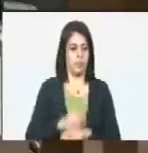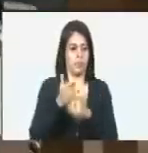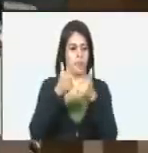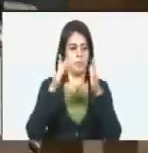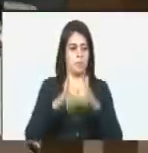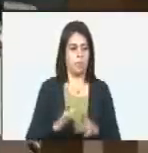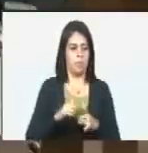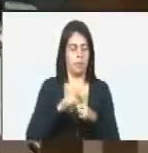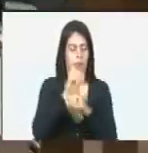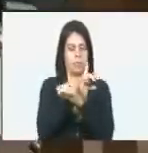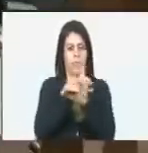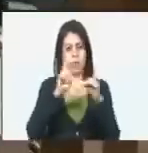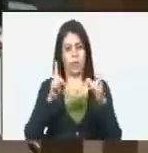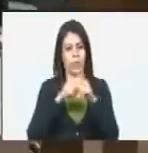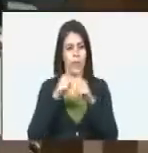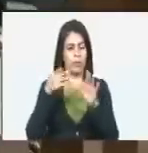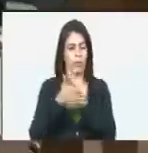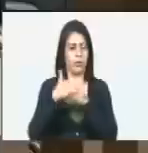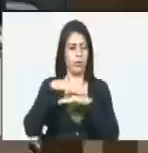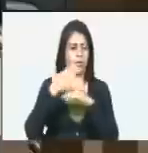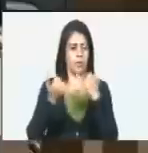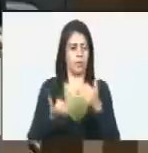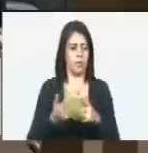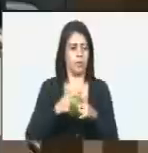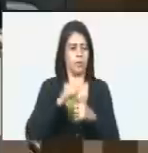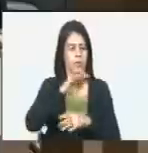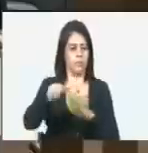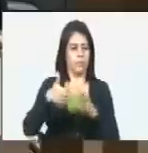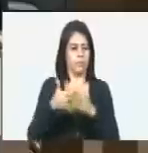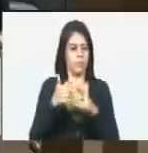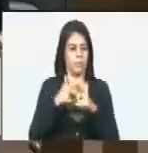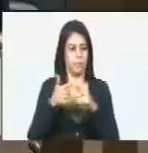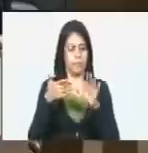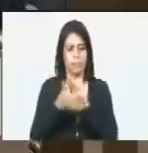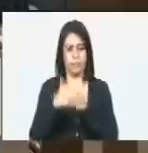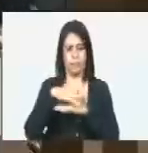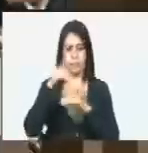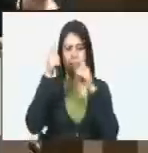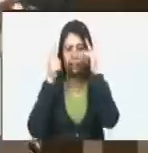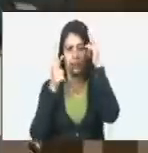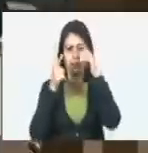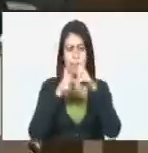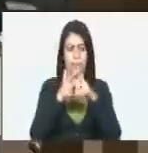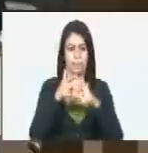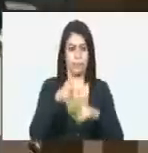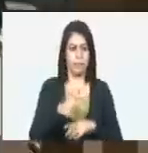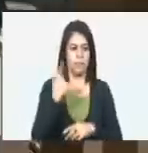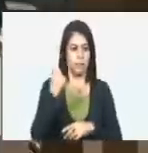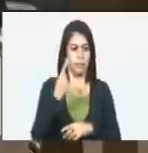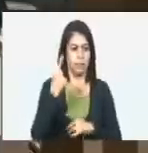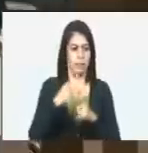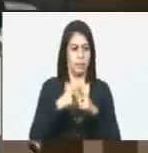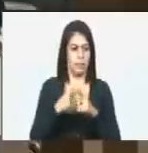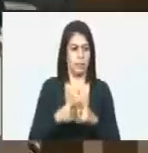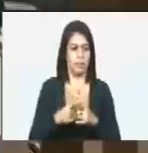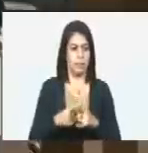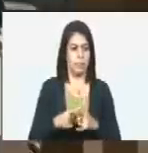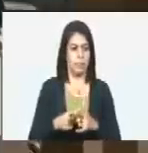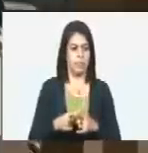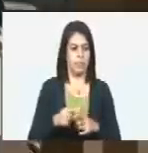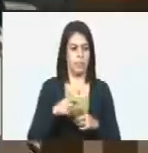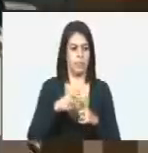democrática, como lo demostró el comandante Chávez, no solo en aquel momento, sino en